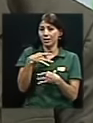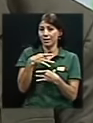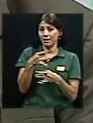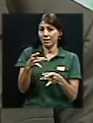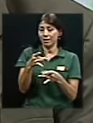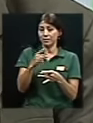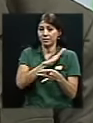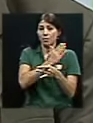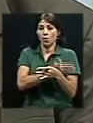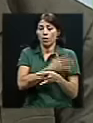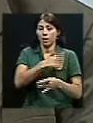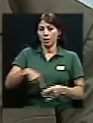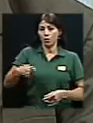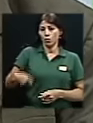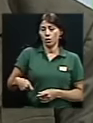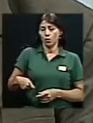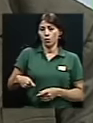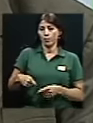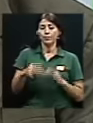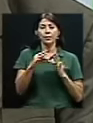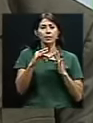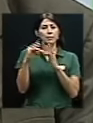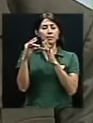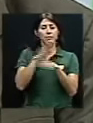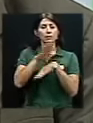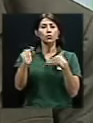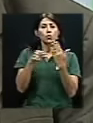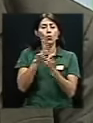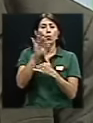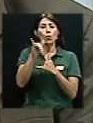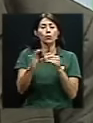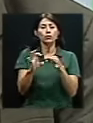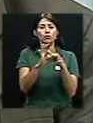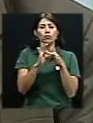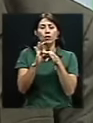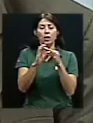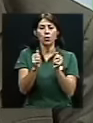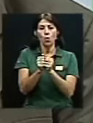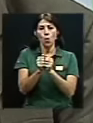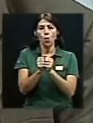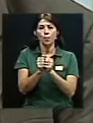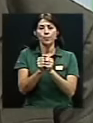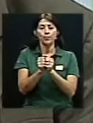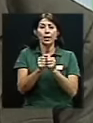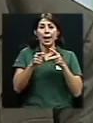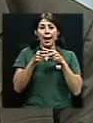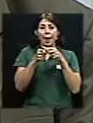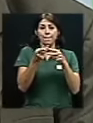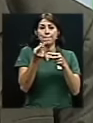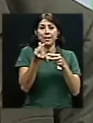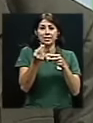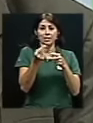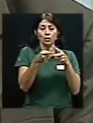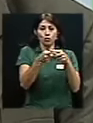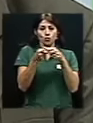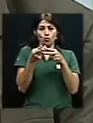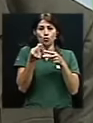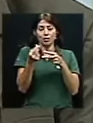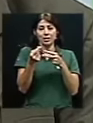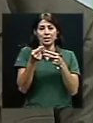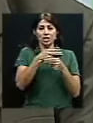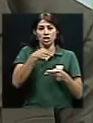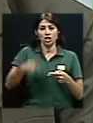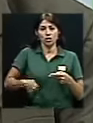del Poder Ejecutivo y sobre todo todos los relacionados con empréstitos chinos y proyectos